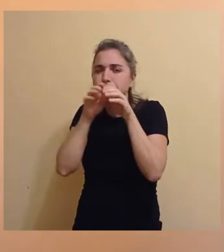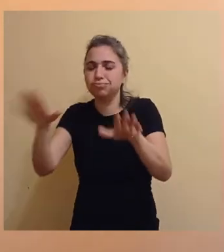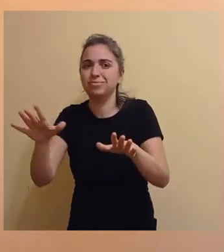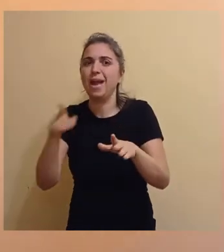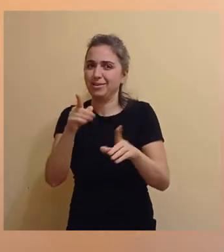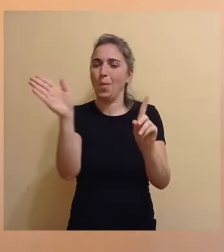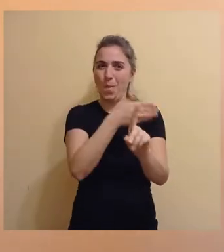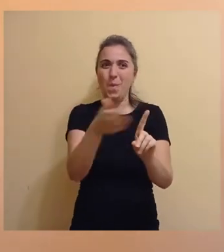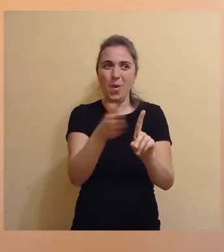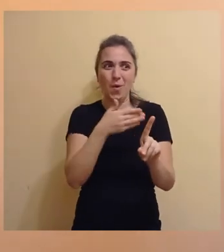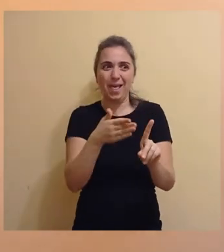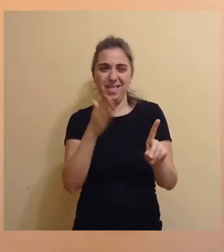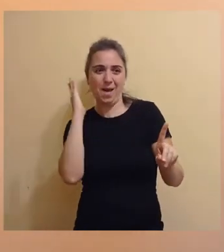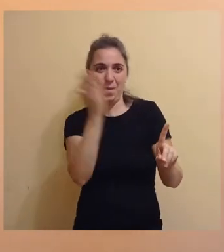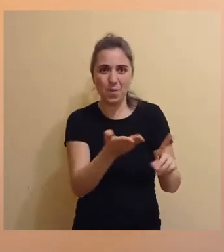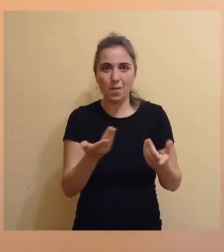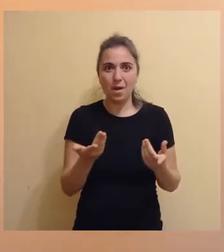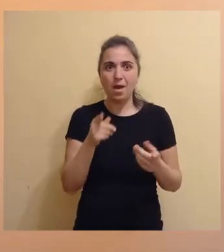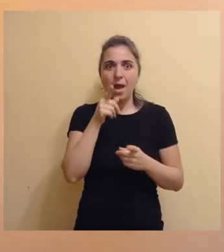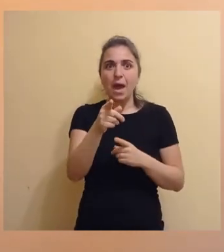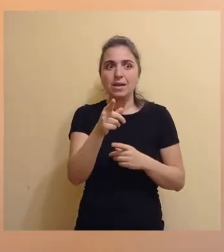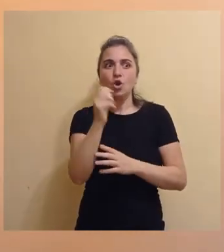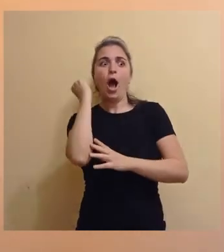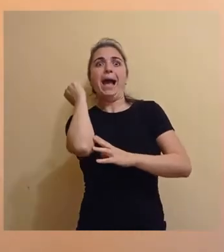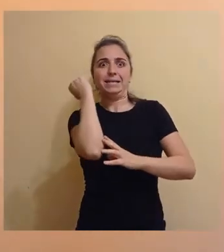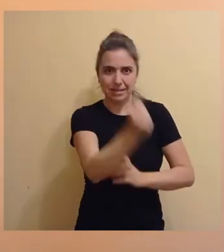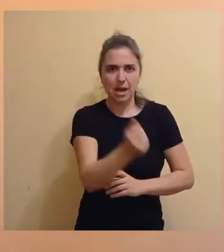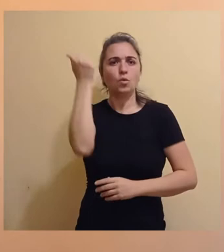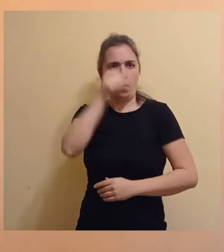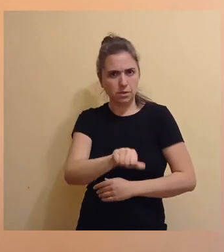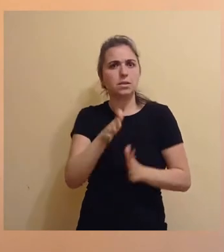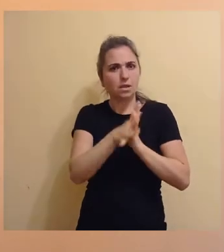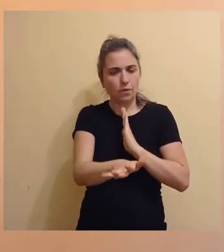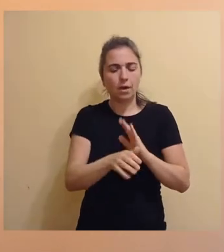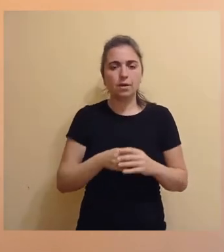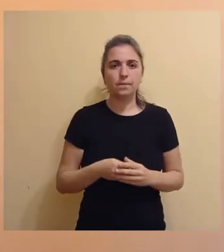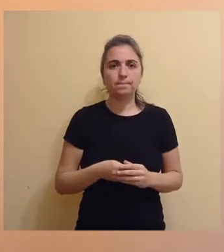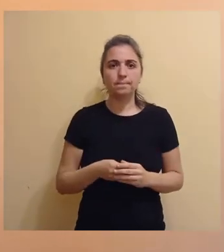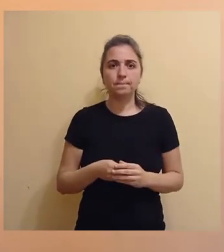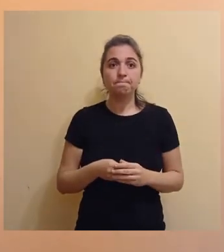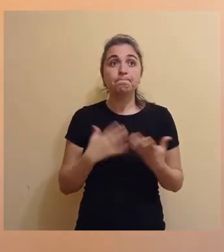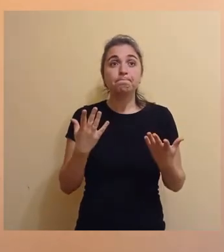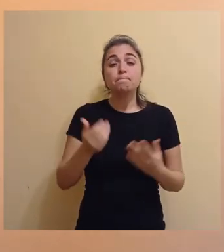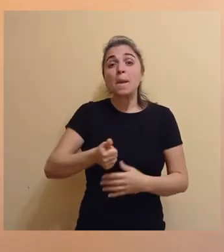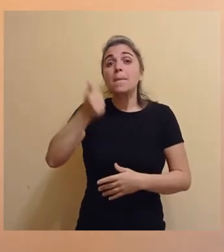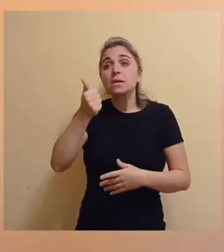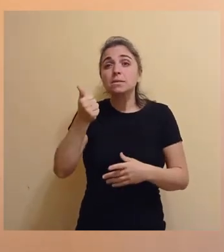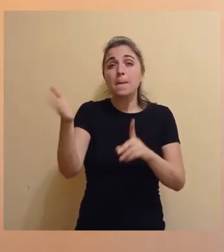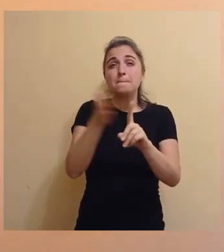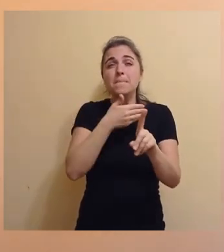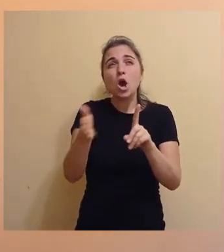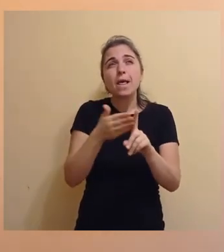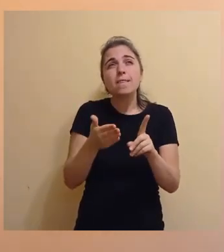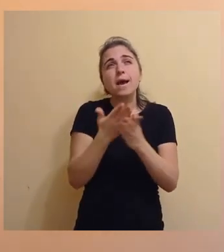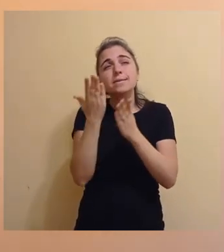a causa de esta violencia ejercida, ¿no? Lo que podríamos llamar también un asesinato machista.